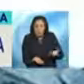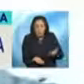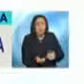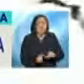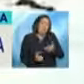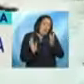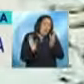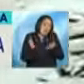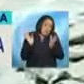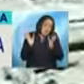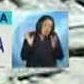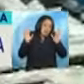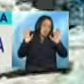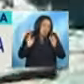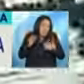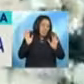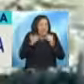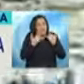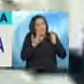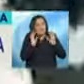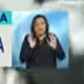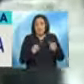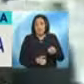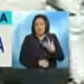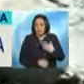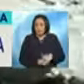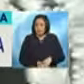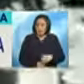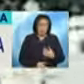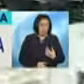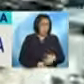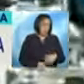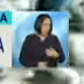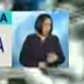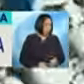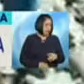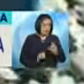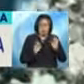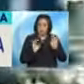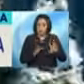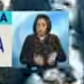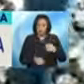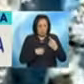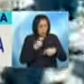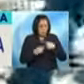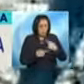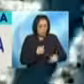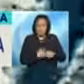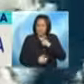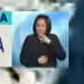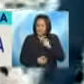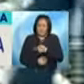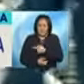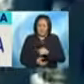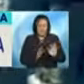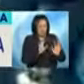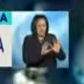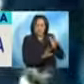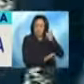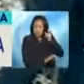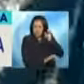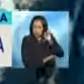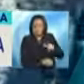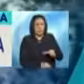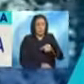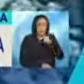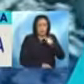si quieres nomás, si quieres por lo menos agradece, así me dijeron. Bueno, terrible el testimonio de la señora Filomena, vamos a seguir recorriendo esta... Leonardo, no sé si calle. Nos escuchas en